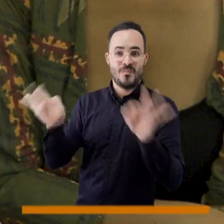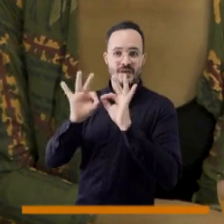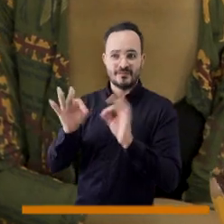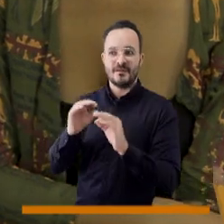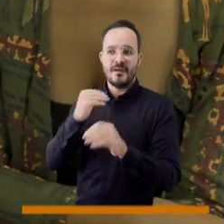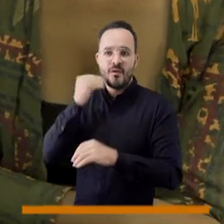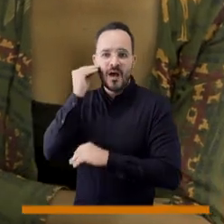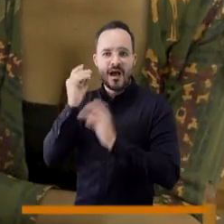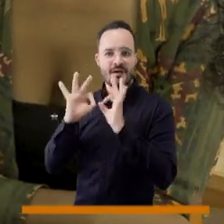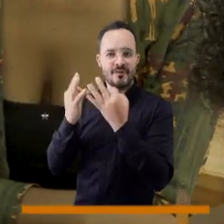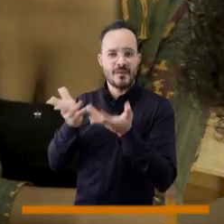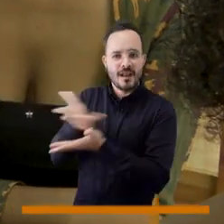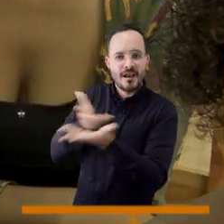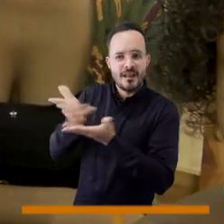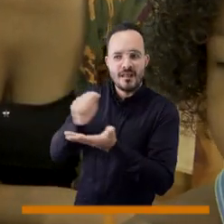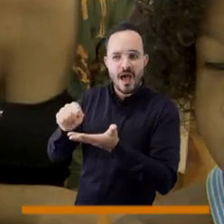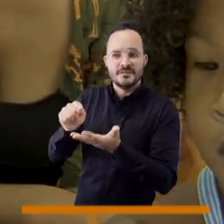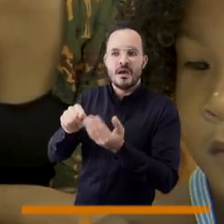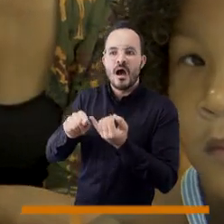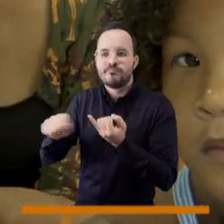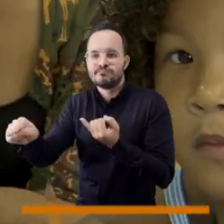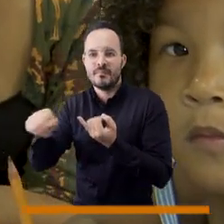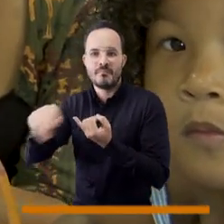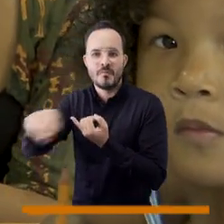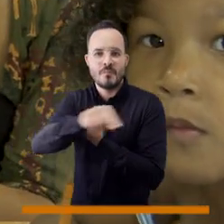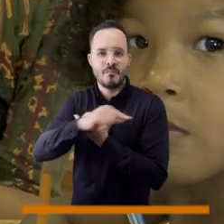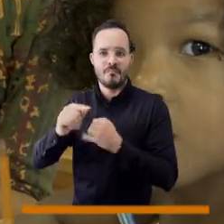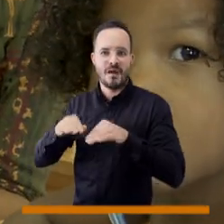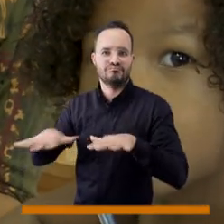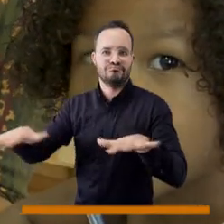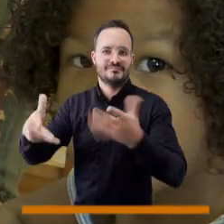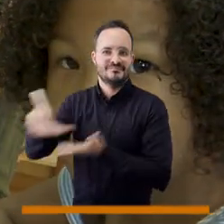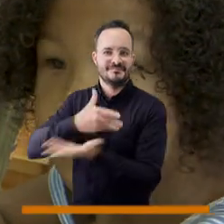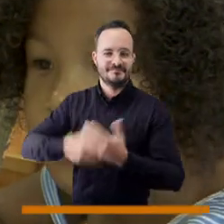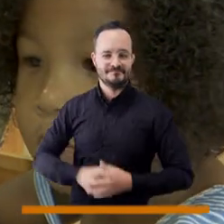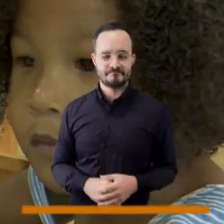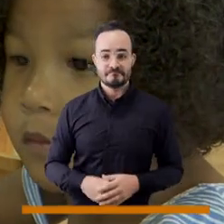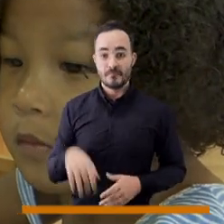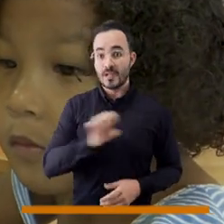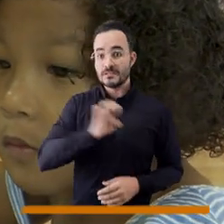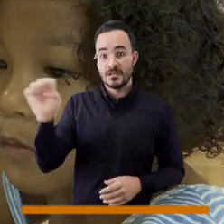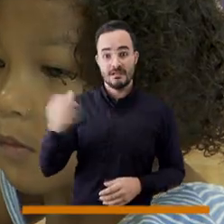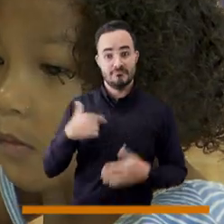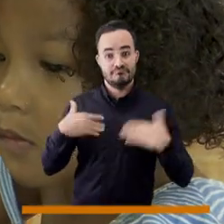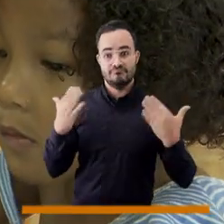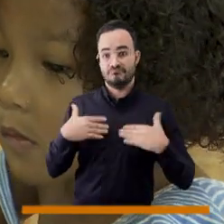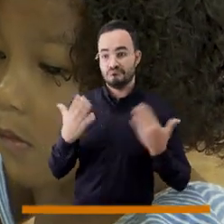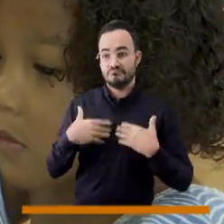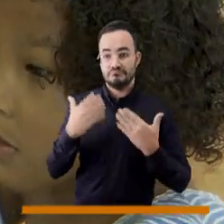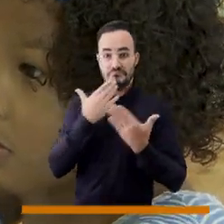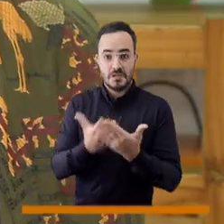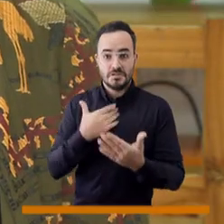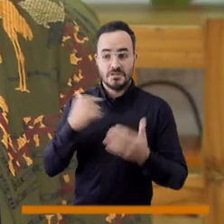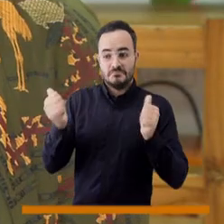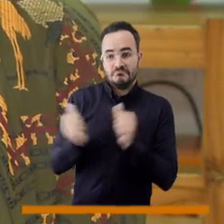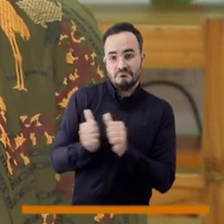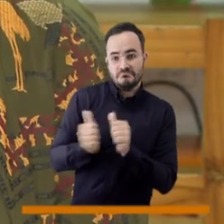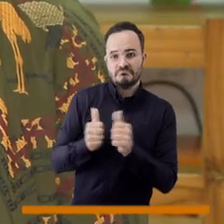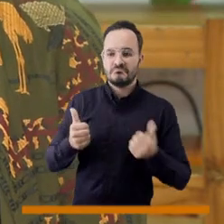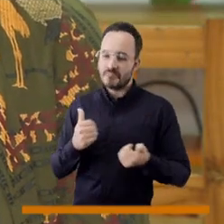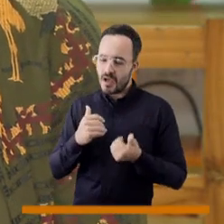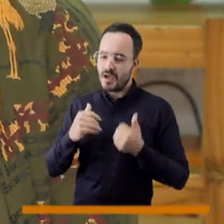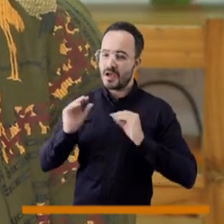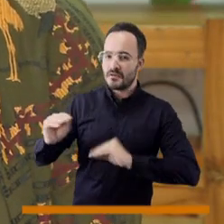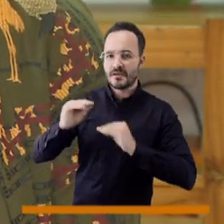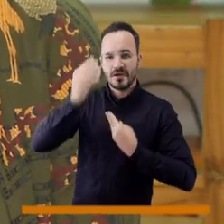pequeña transforma el relacionamiento de una familia y el de esas niñas con los demás niños. Supe porque tengo